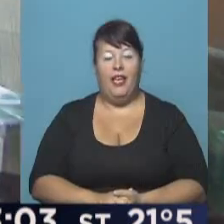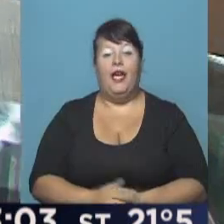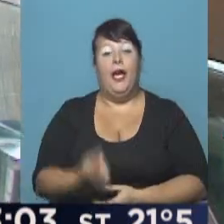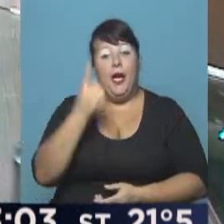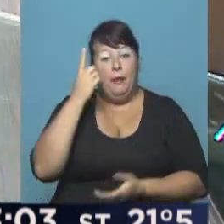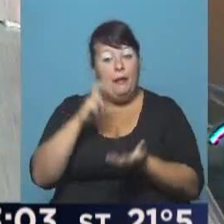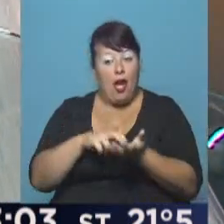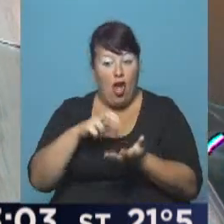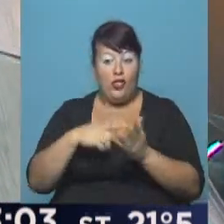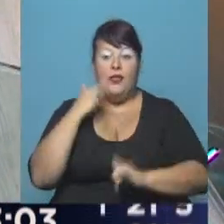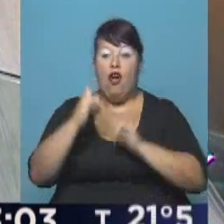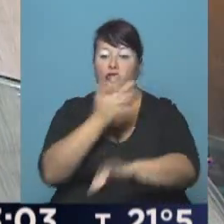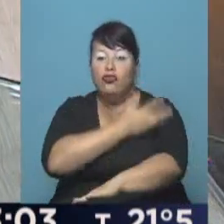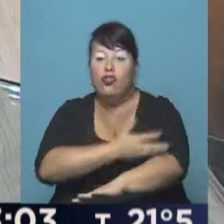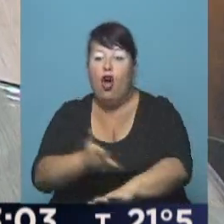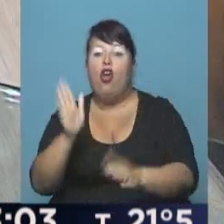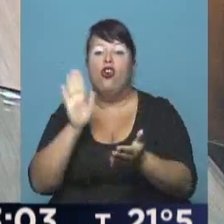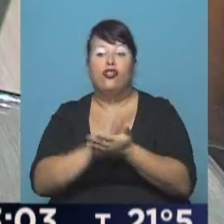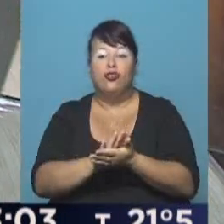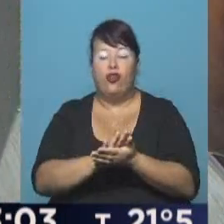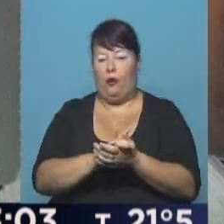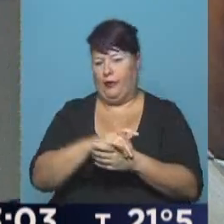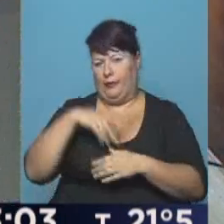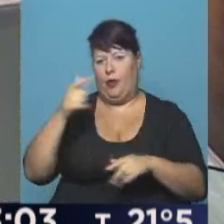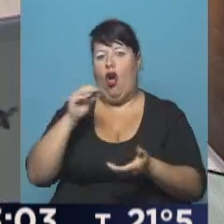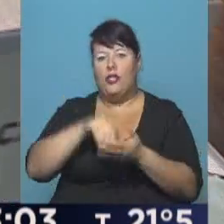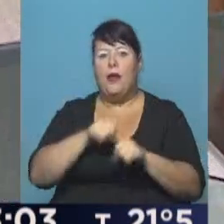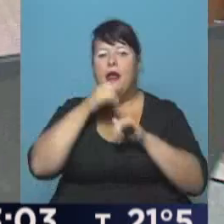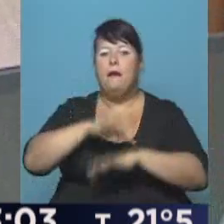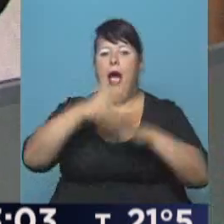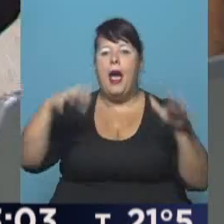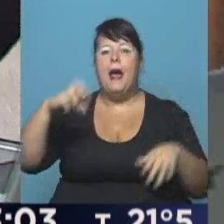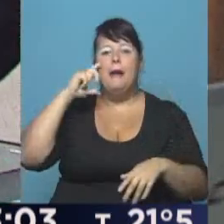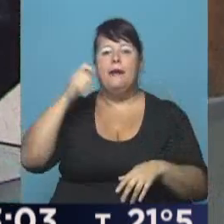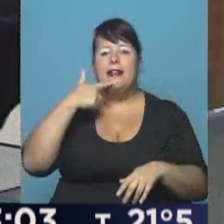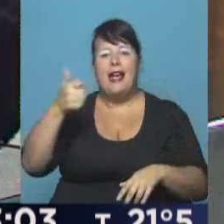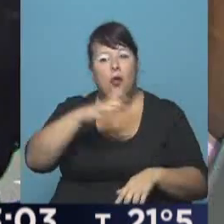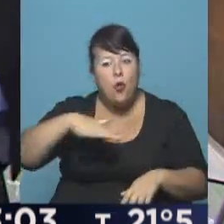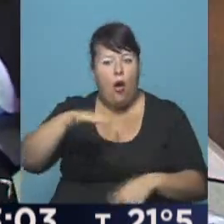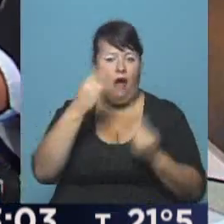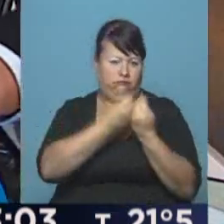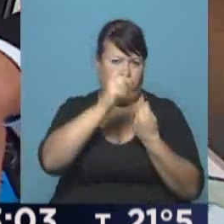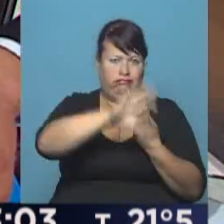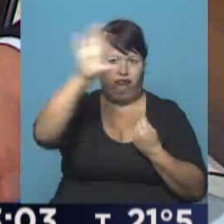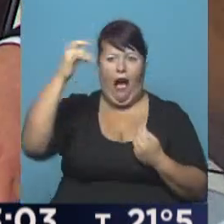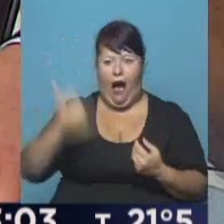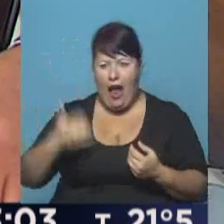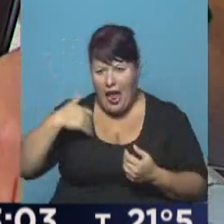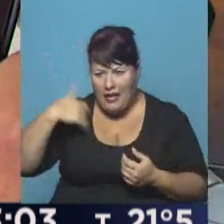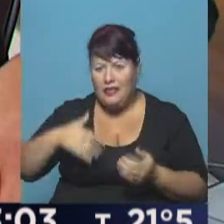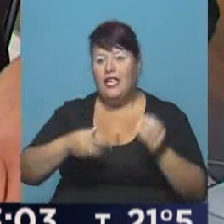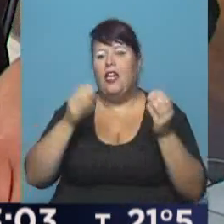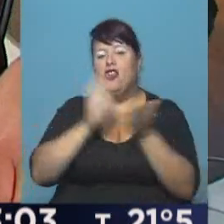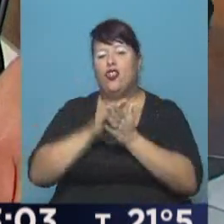Y la primera de las noticias que vamos a desarrollar tiene que ver con un nuevo desborde de la Laguna Picasa. Claro que sí, es uno de los puntos, uno de los tantos que tiene la República Argentina en situación